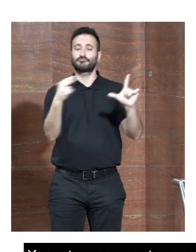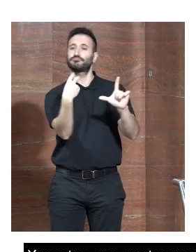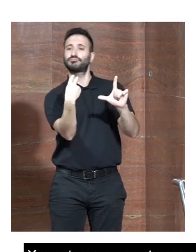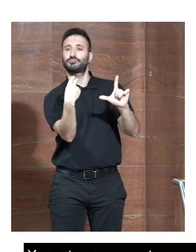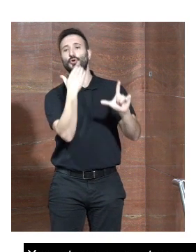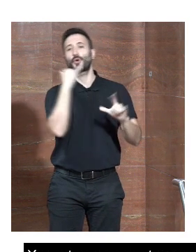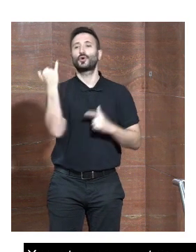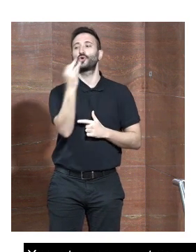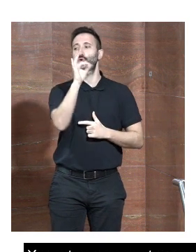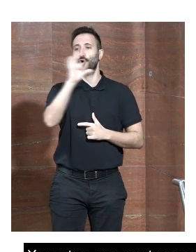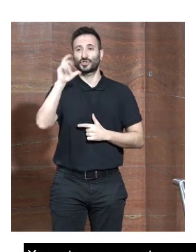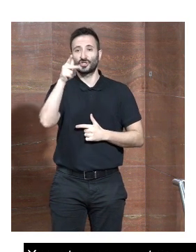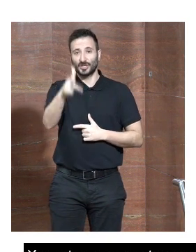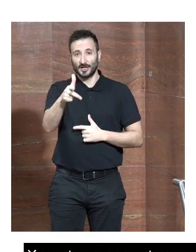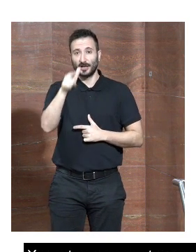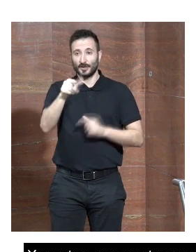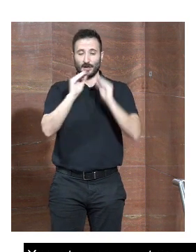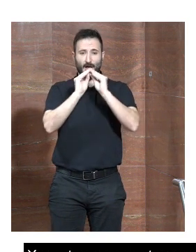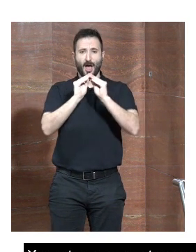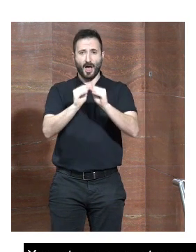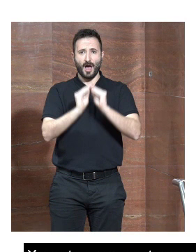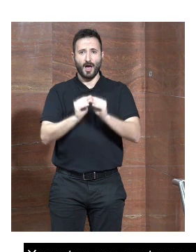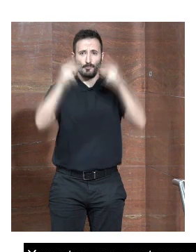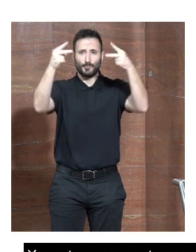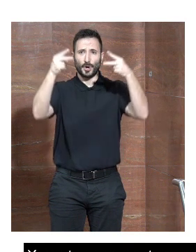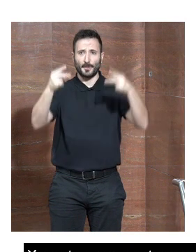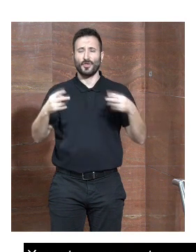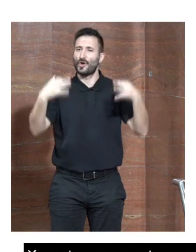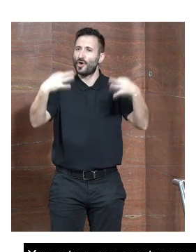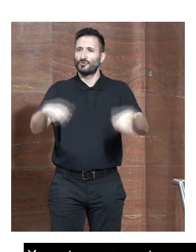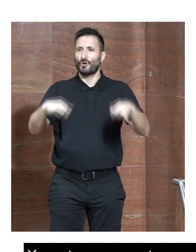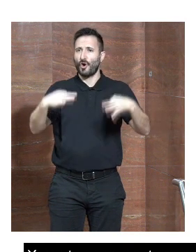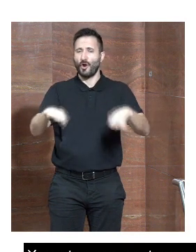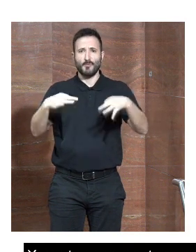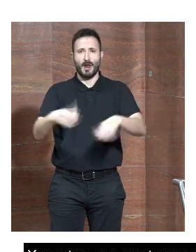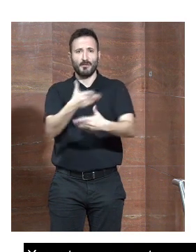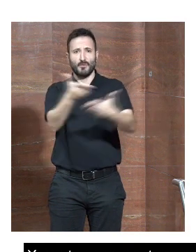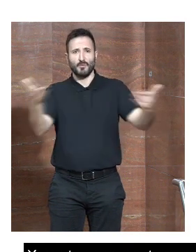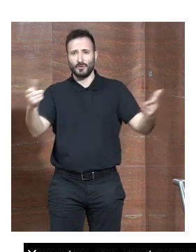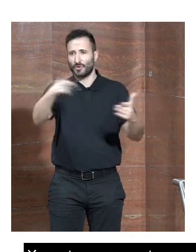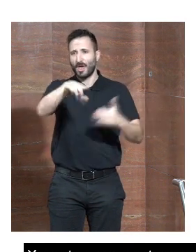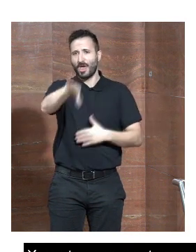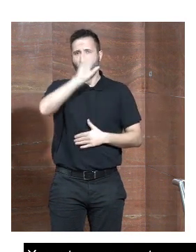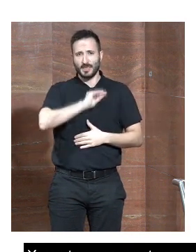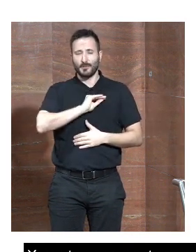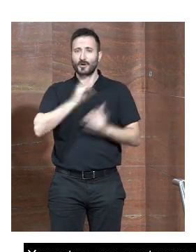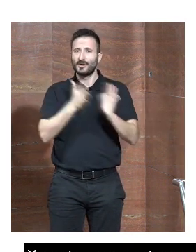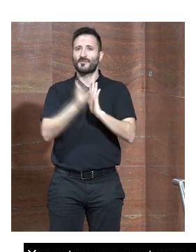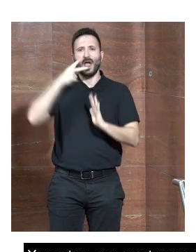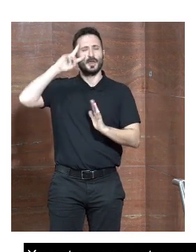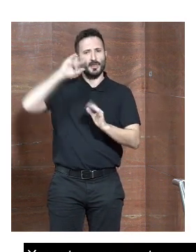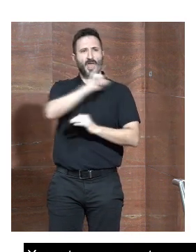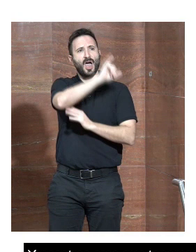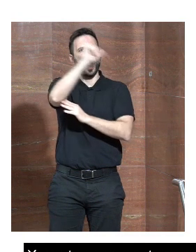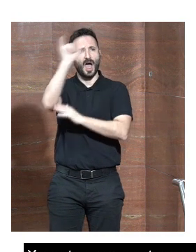caso JAWS, y hacen desarrollos normales y corrientes, como los que vamos a entender, entre comillas. O sea que sí que hay experiencias de